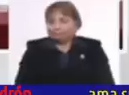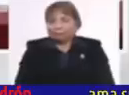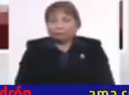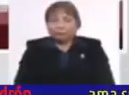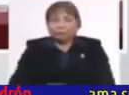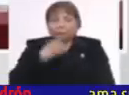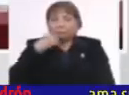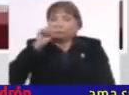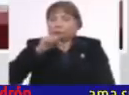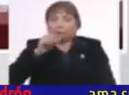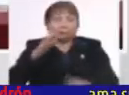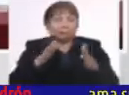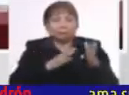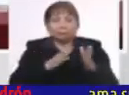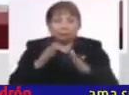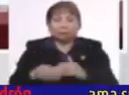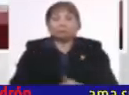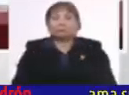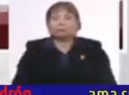si eso se pretende hacer